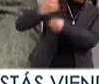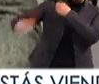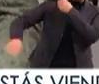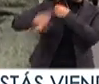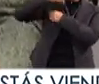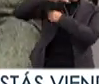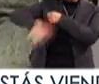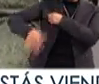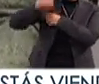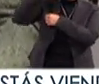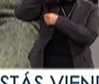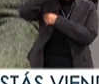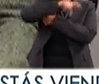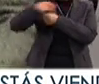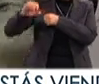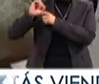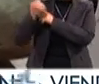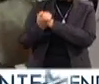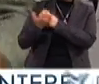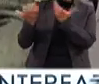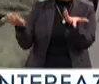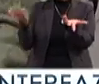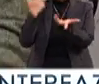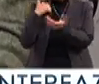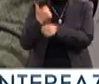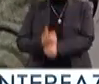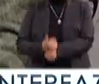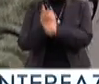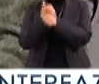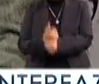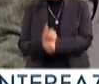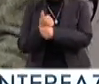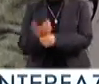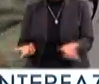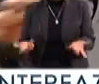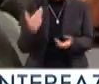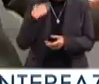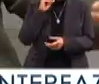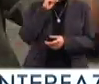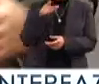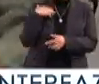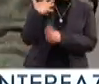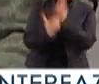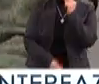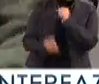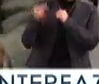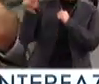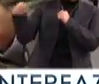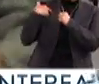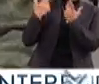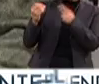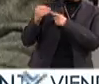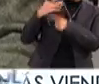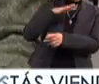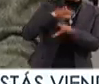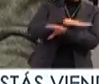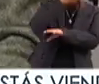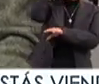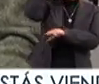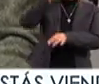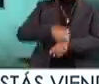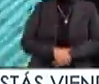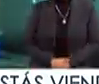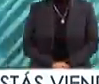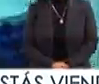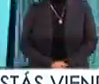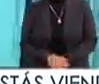huyendo de situaciones dramáticas y también huyendo del impacto del cambio climático.